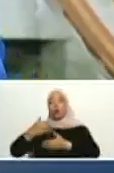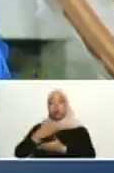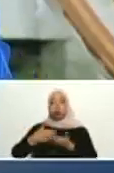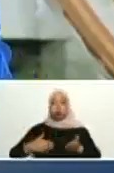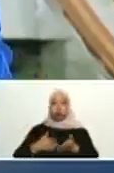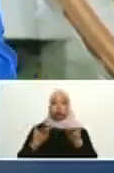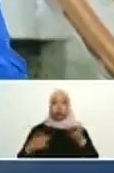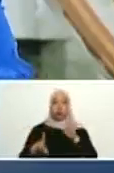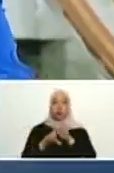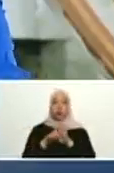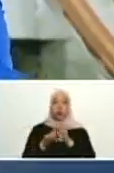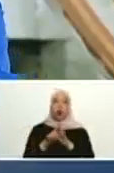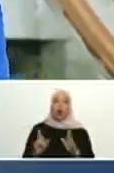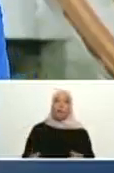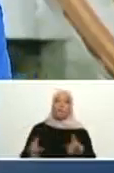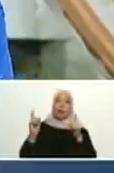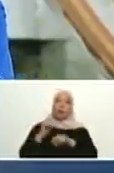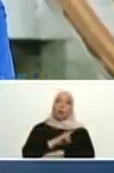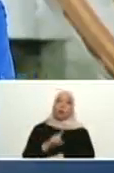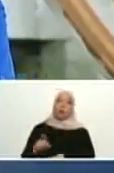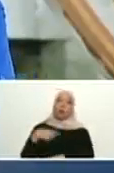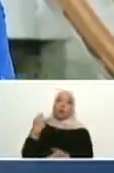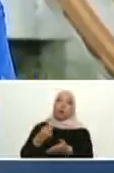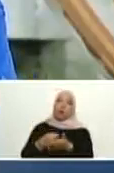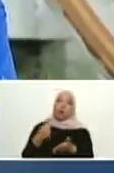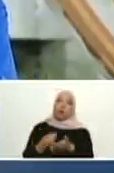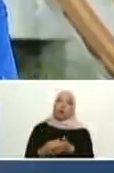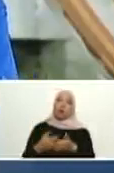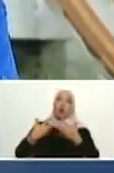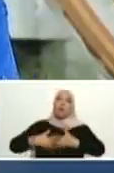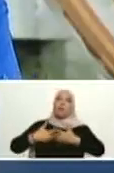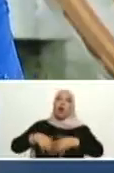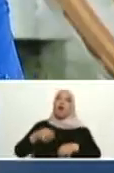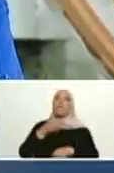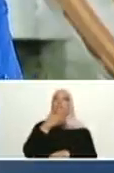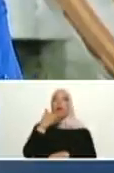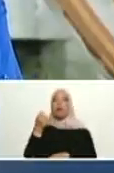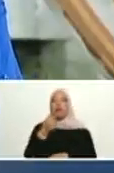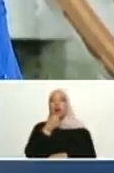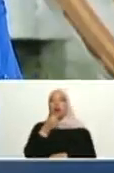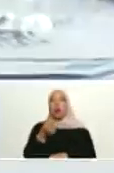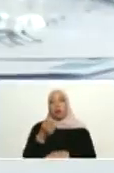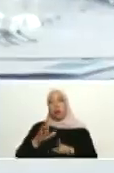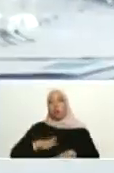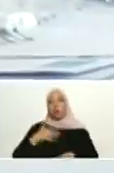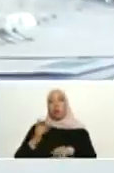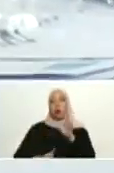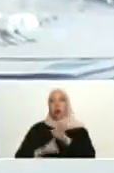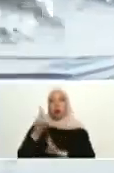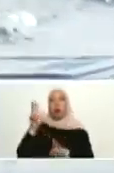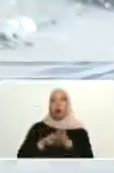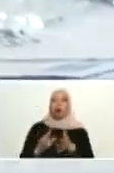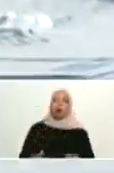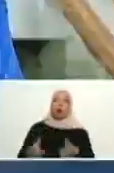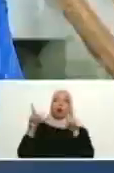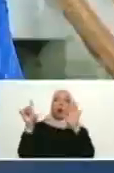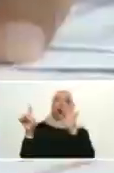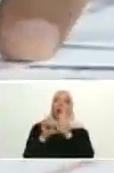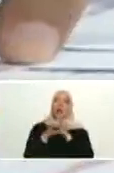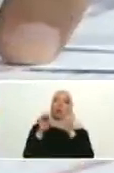de la permisología y de los pagos para que los emprendimientos tengan camino libre. Aprobado el